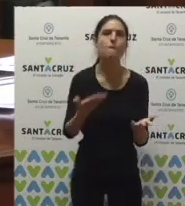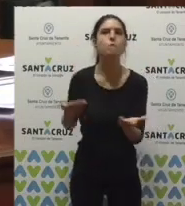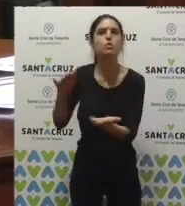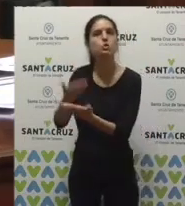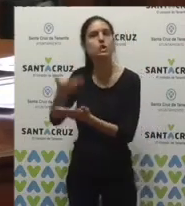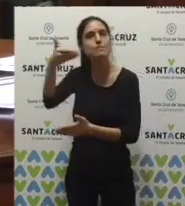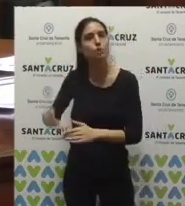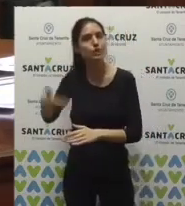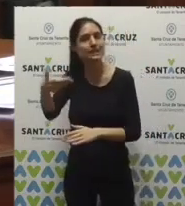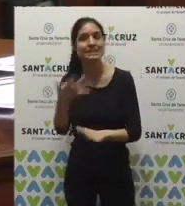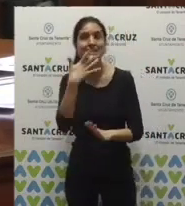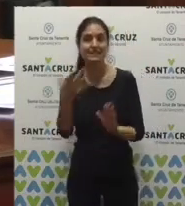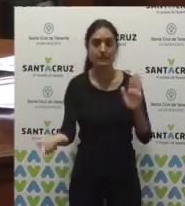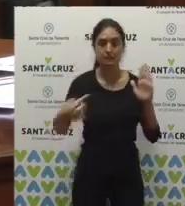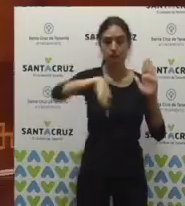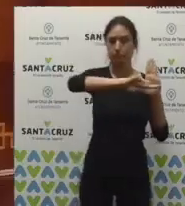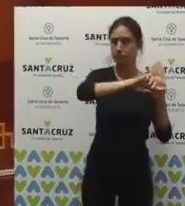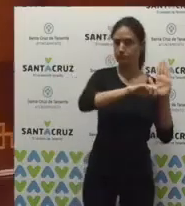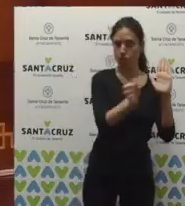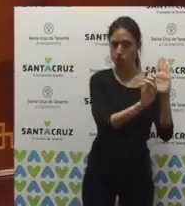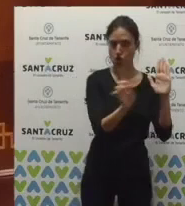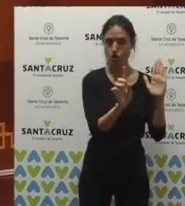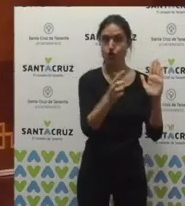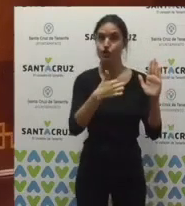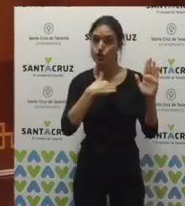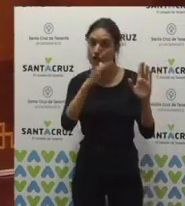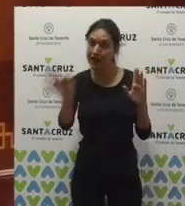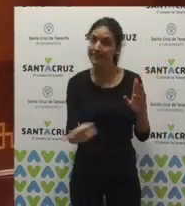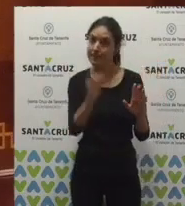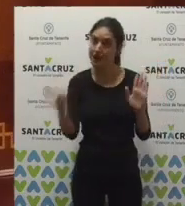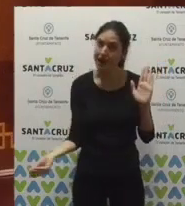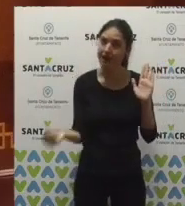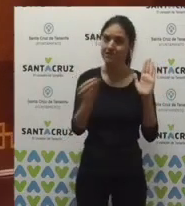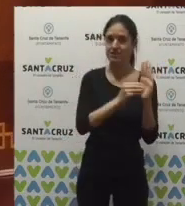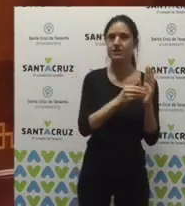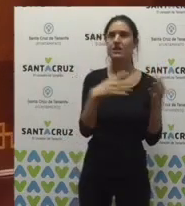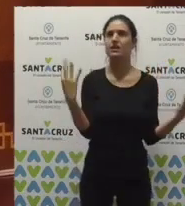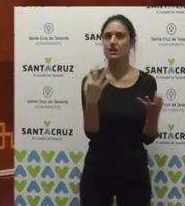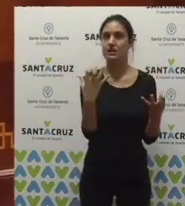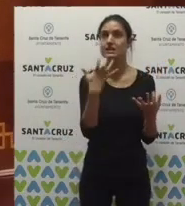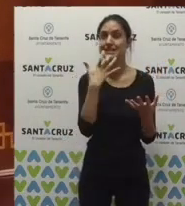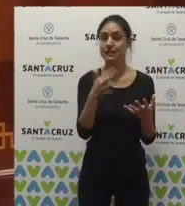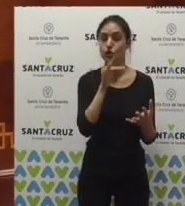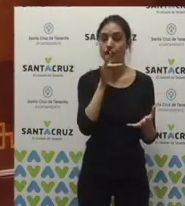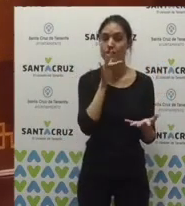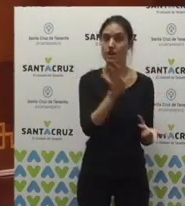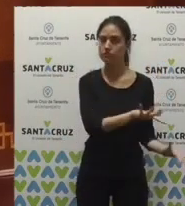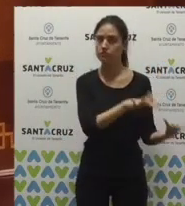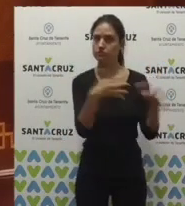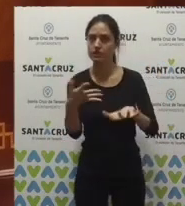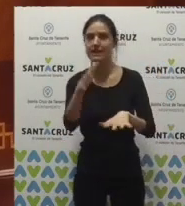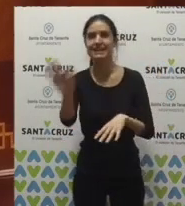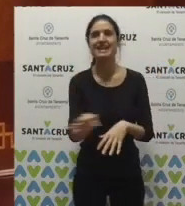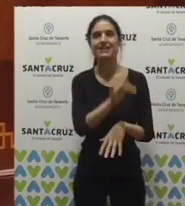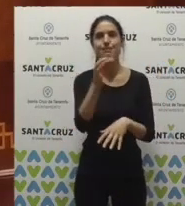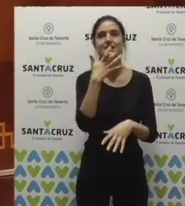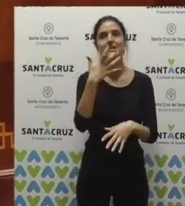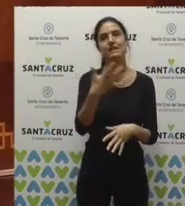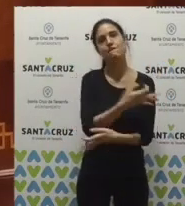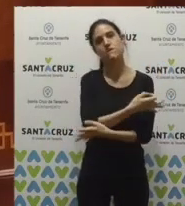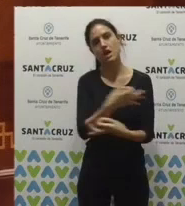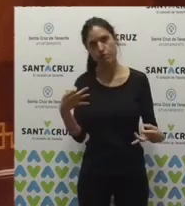dentro yo le añadiría a estas dos características que no se hayan ejecutado ya y que sean viables entonces